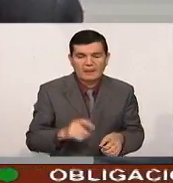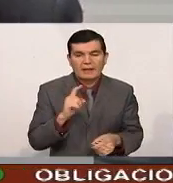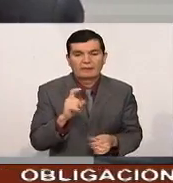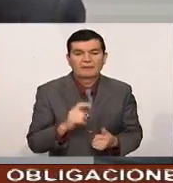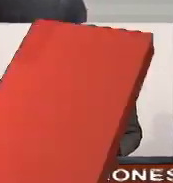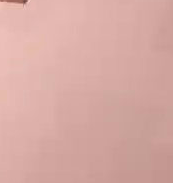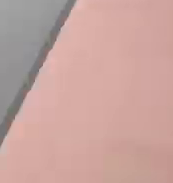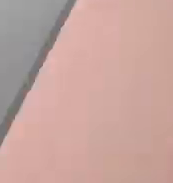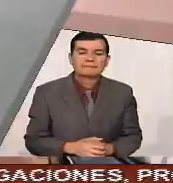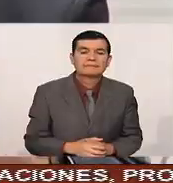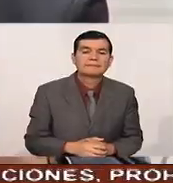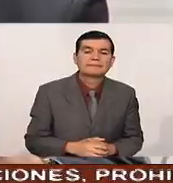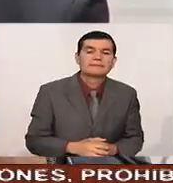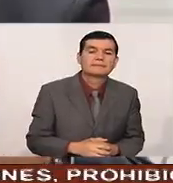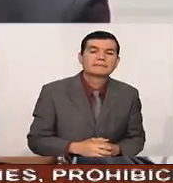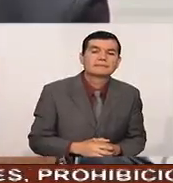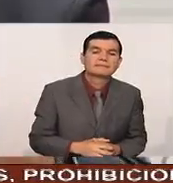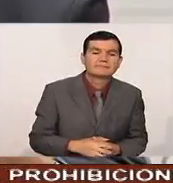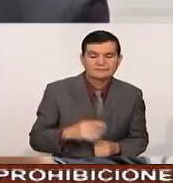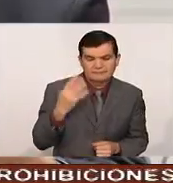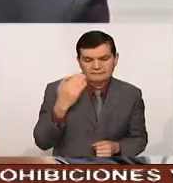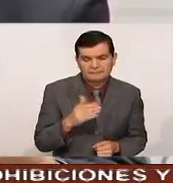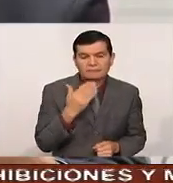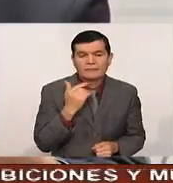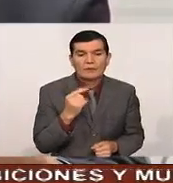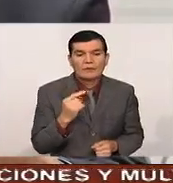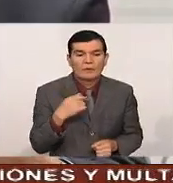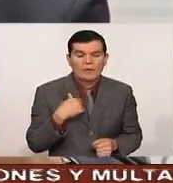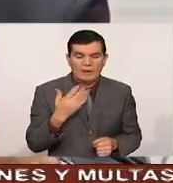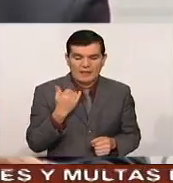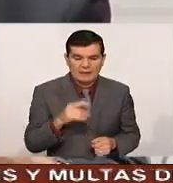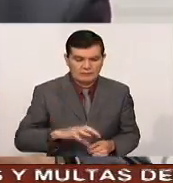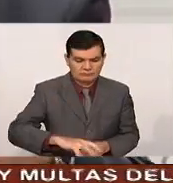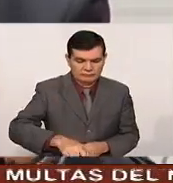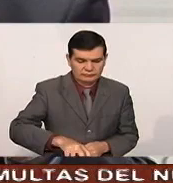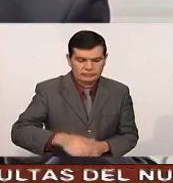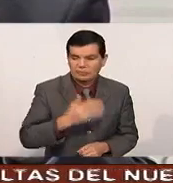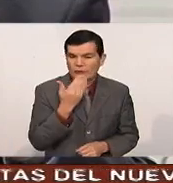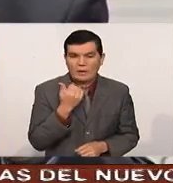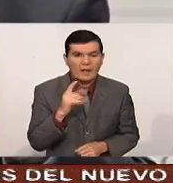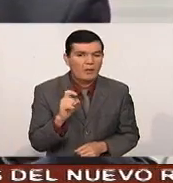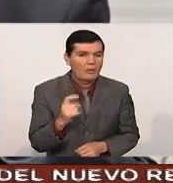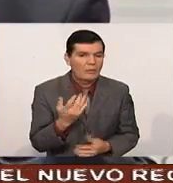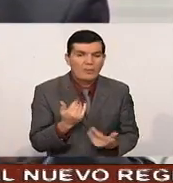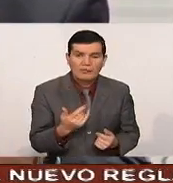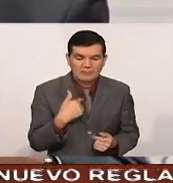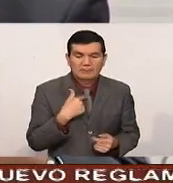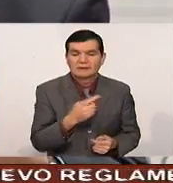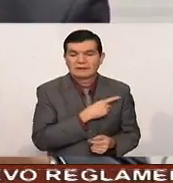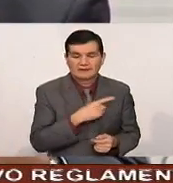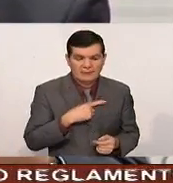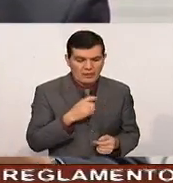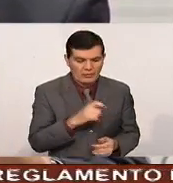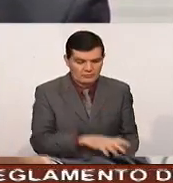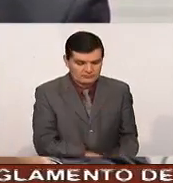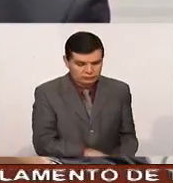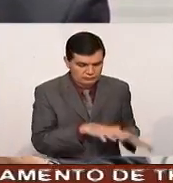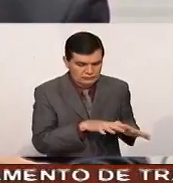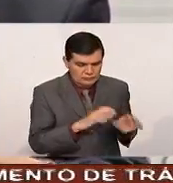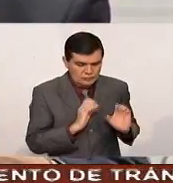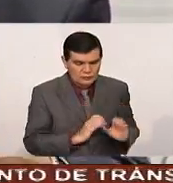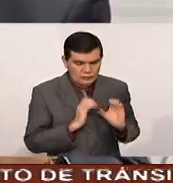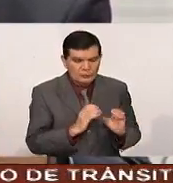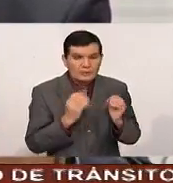días. Saber que no va a llegar el agua por las redes, que por lo mismo el agua que tengamos almacenado hay que cuidarla